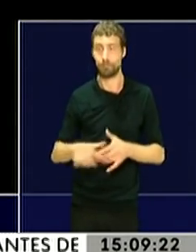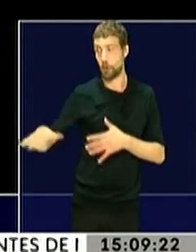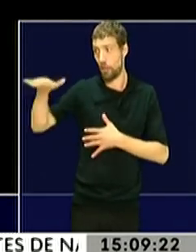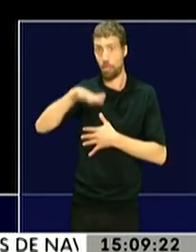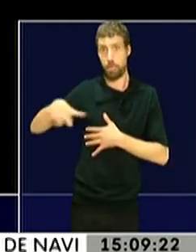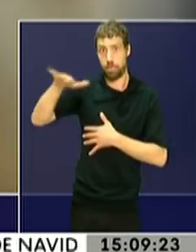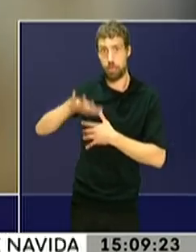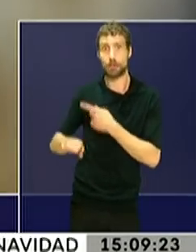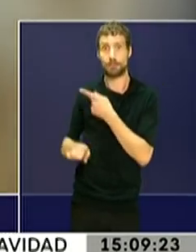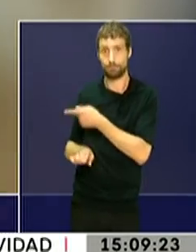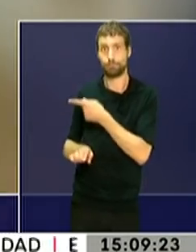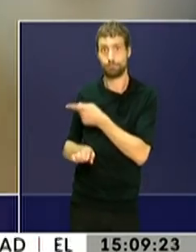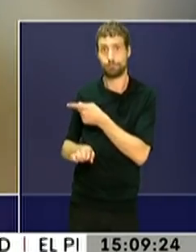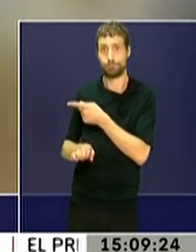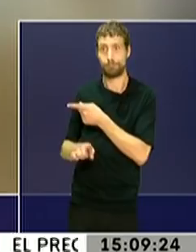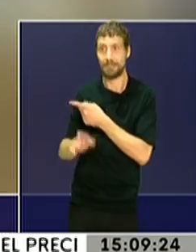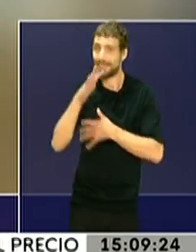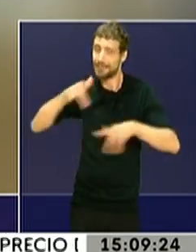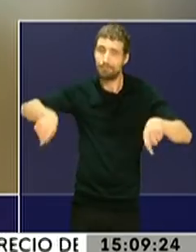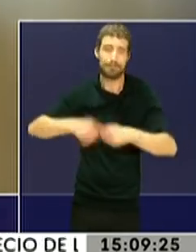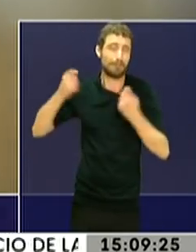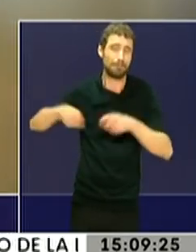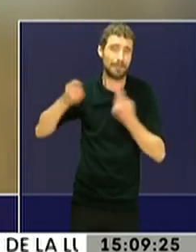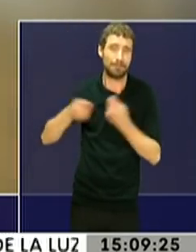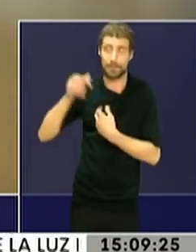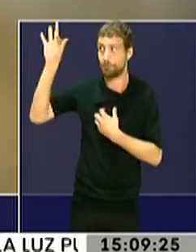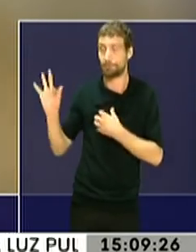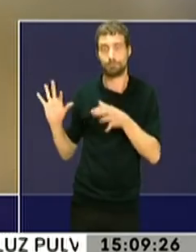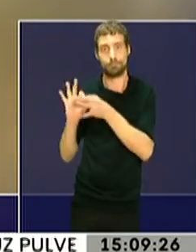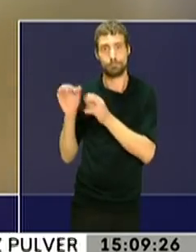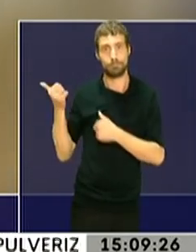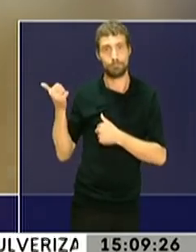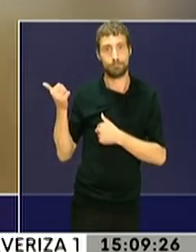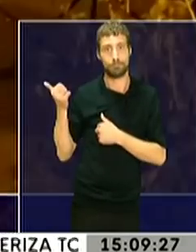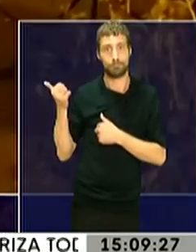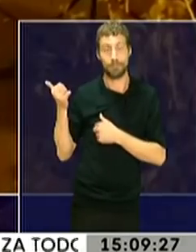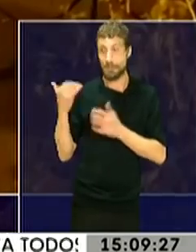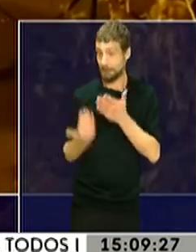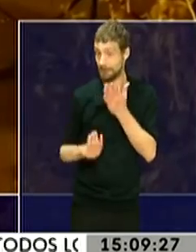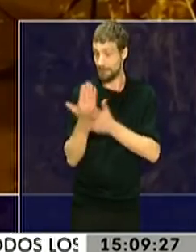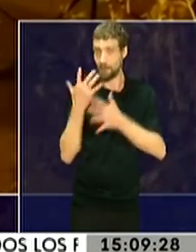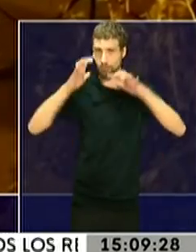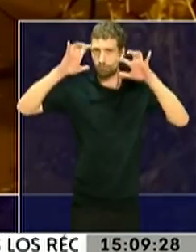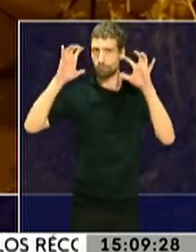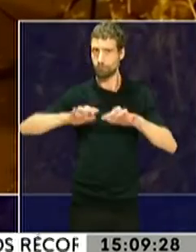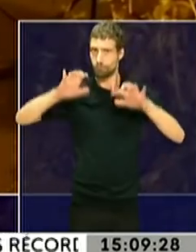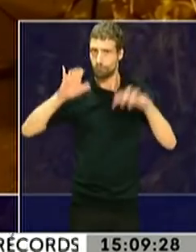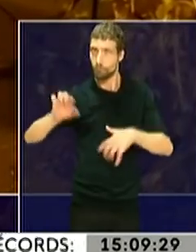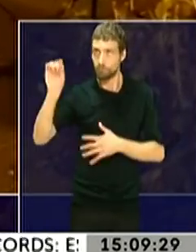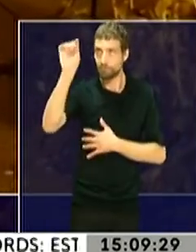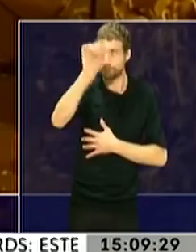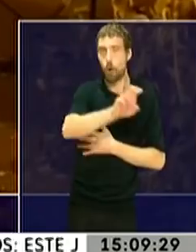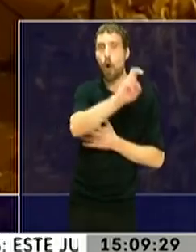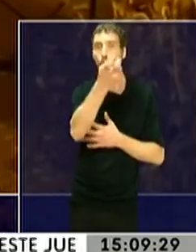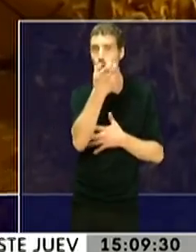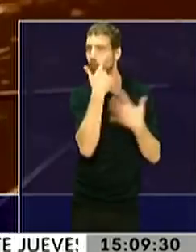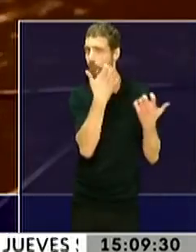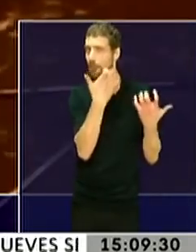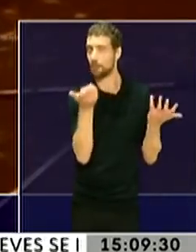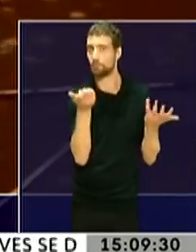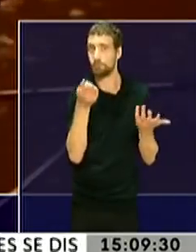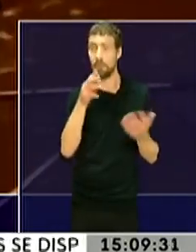está causando ahora más estragos, pero esta madrugada las tormentas se han dejado notar y mucho en otros puntos. En Madrid la